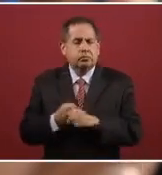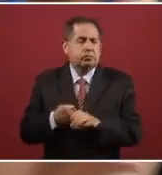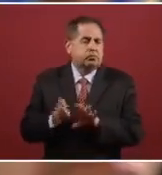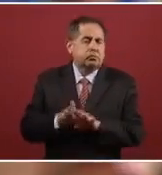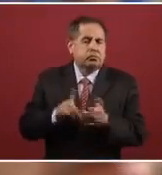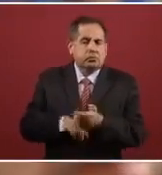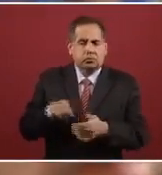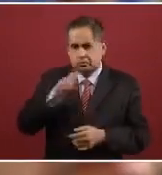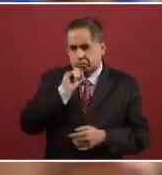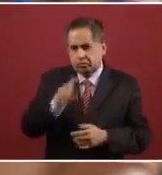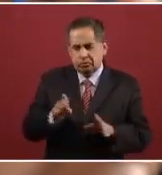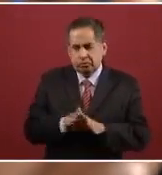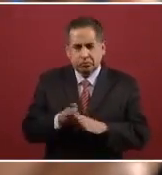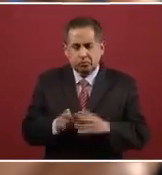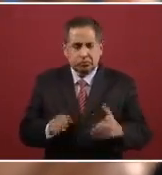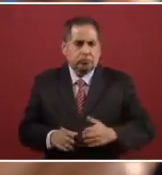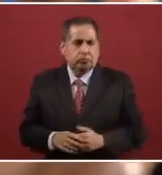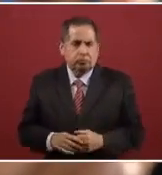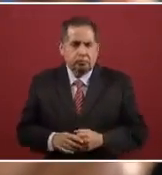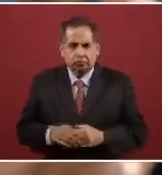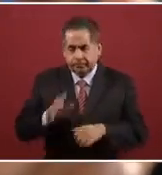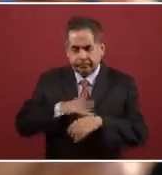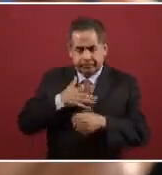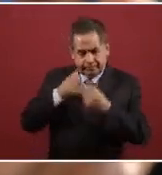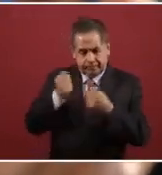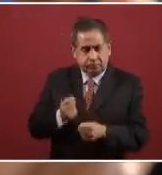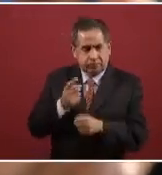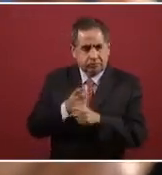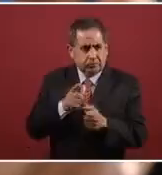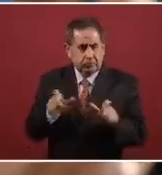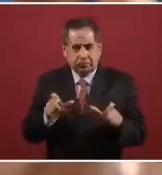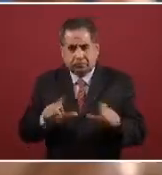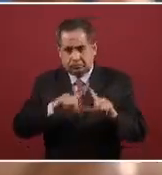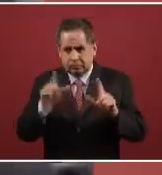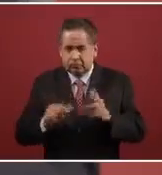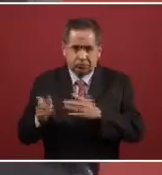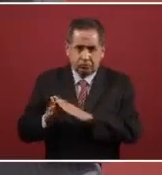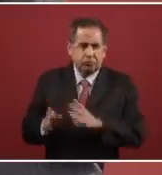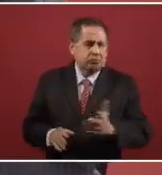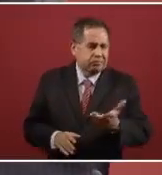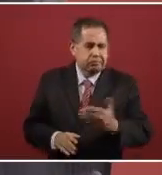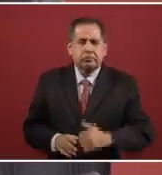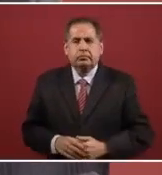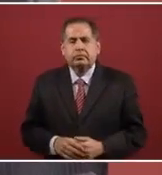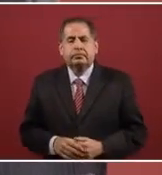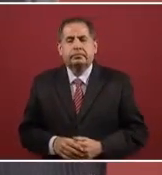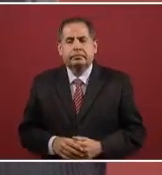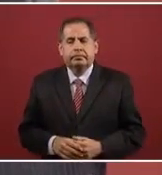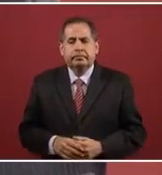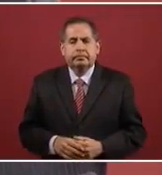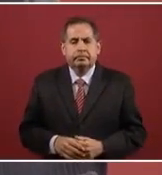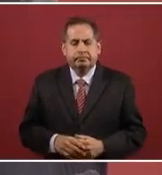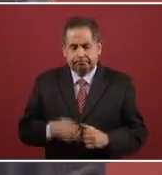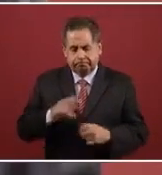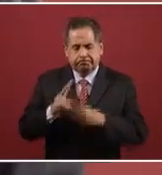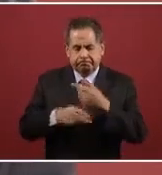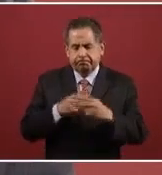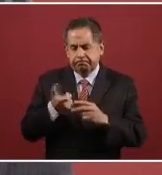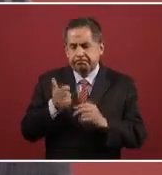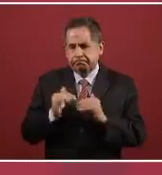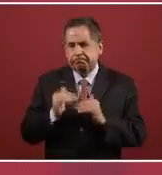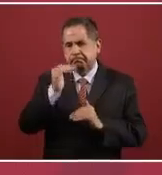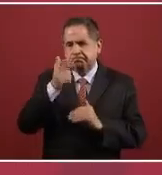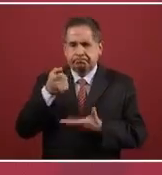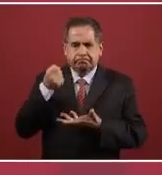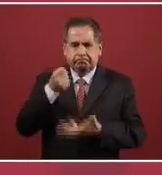Supongo que usted mismo lo está viendo para seguridad y para Guardia Nacional. Gracias. Sí, va a aumentar